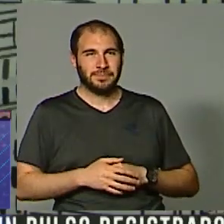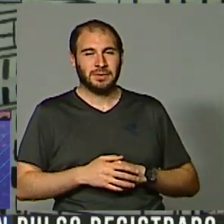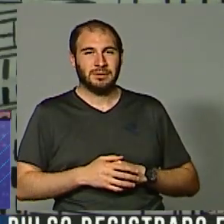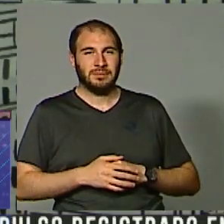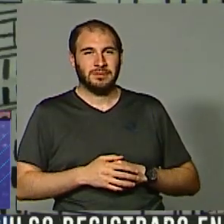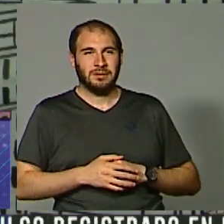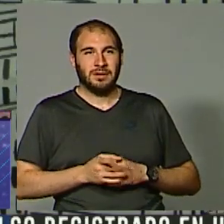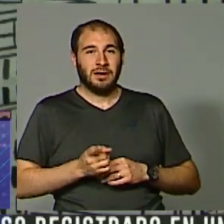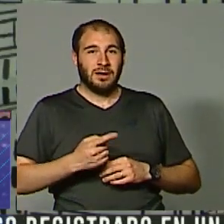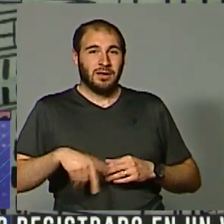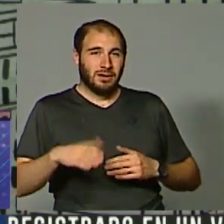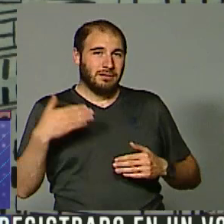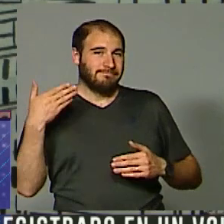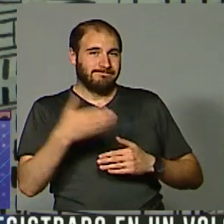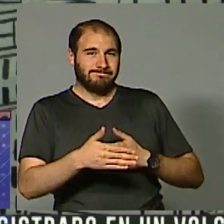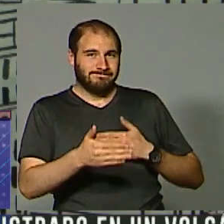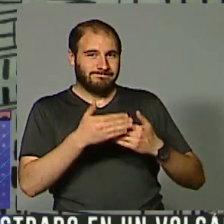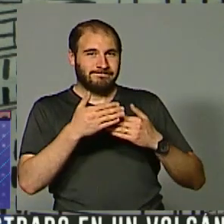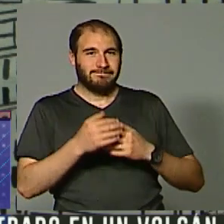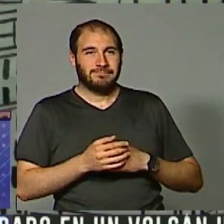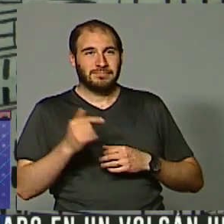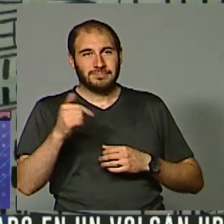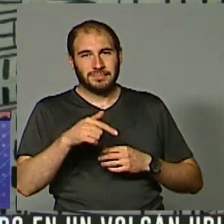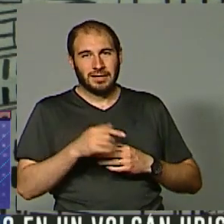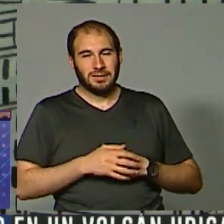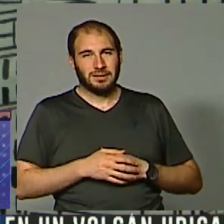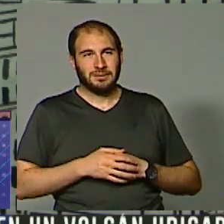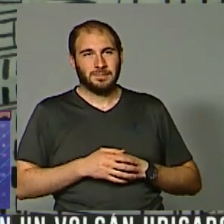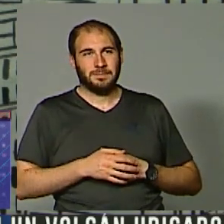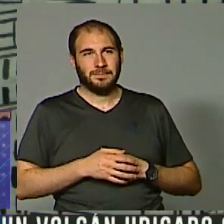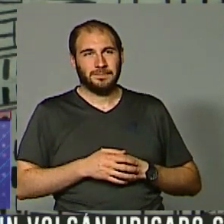pudimos acercarnos a eso. Y eso es lo que más